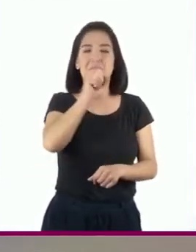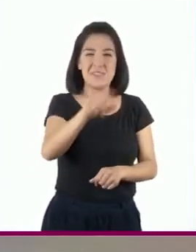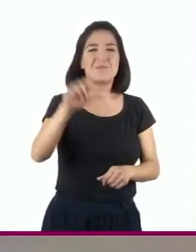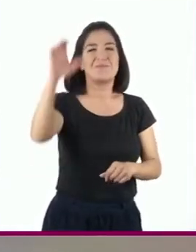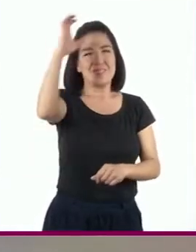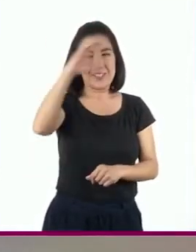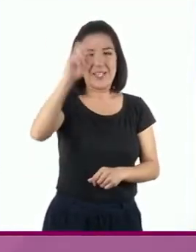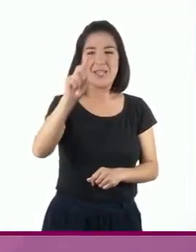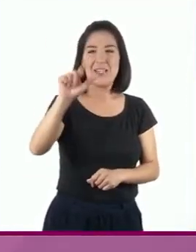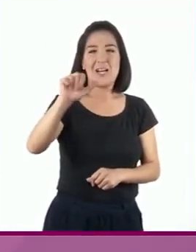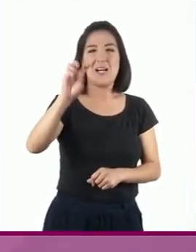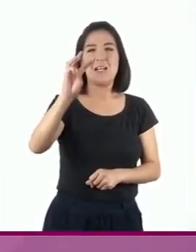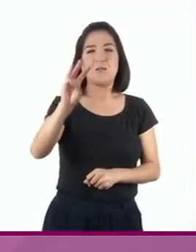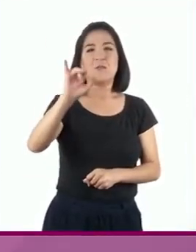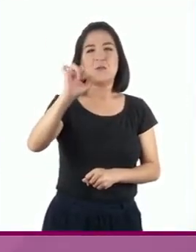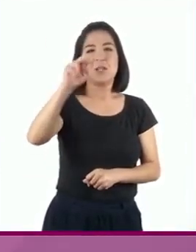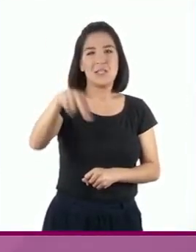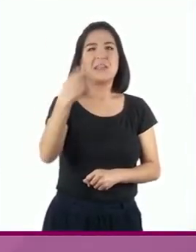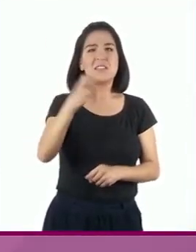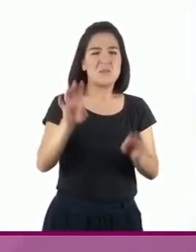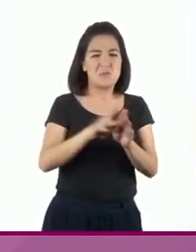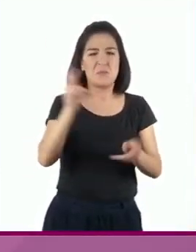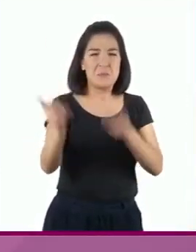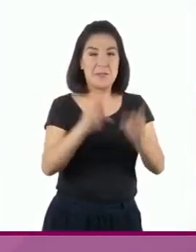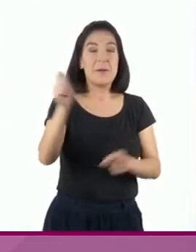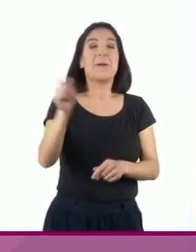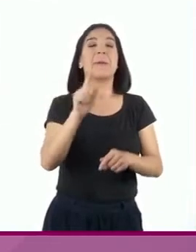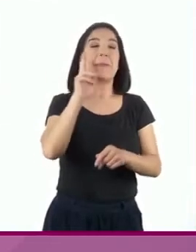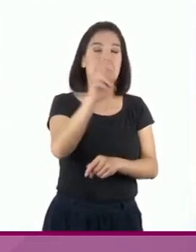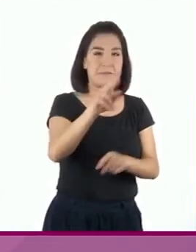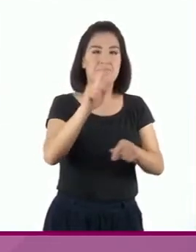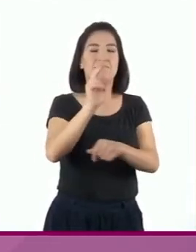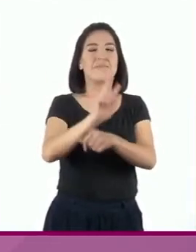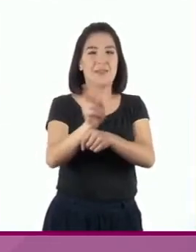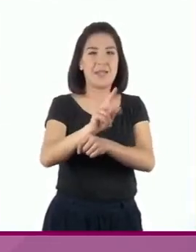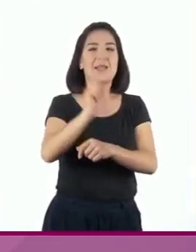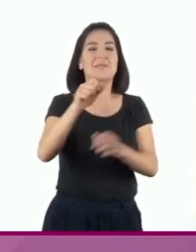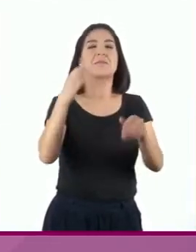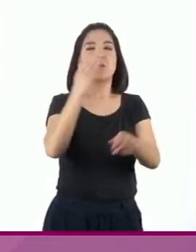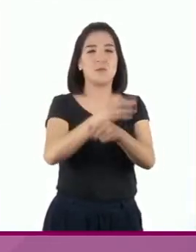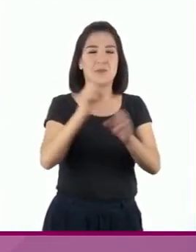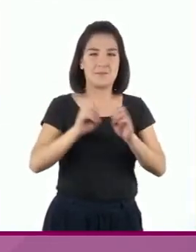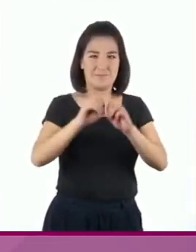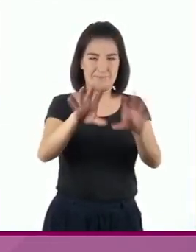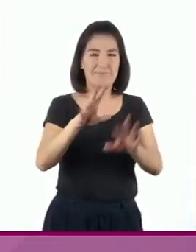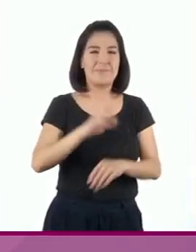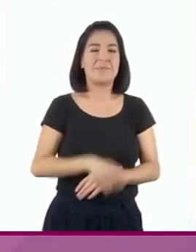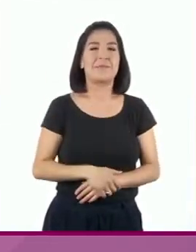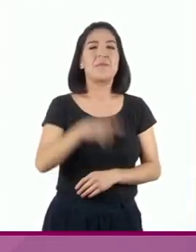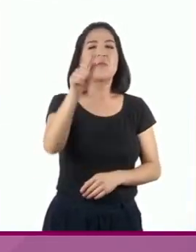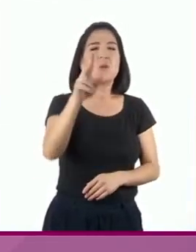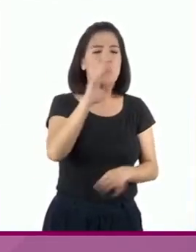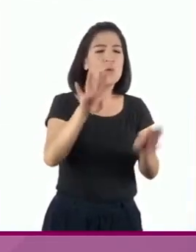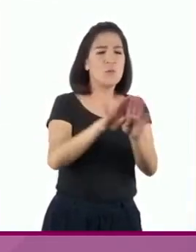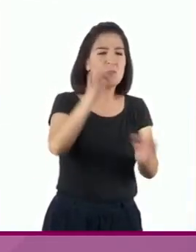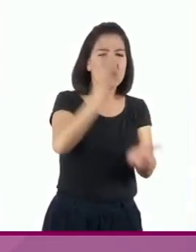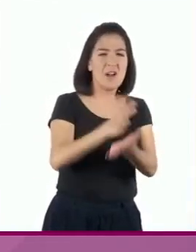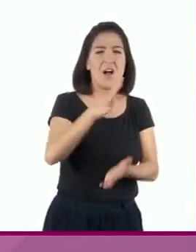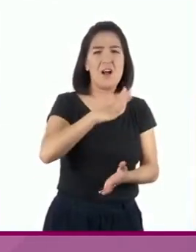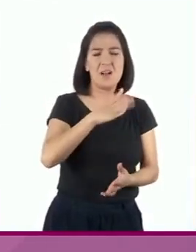planteó ese interrogante. Bien, observen en pantalla el siguiente texto. Como pueden identificar, hacen falta